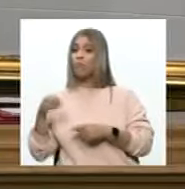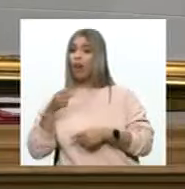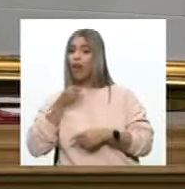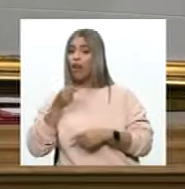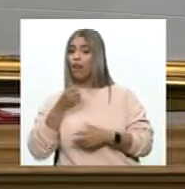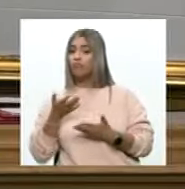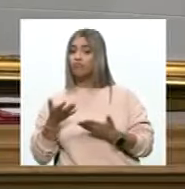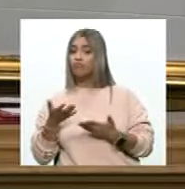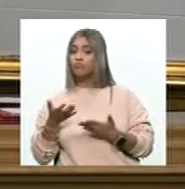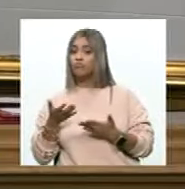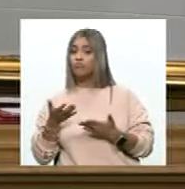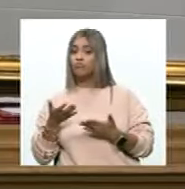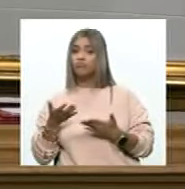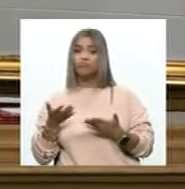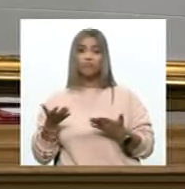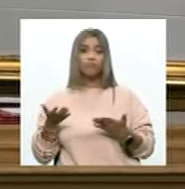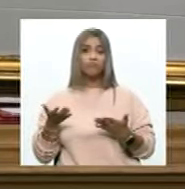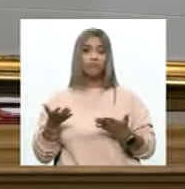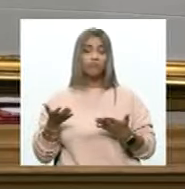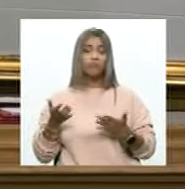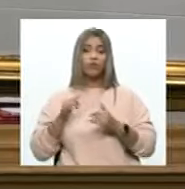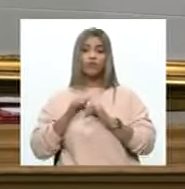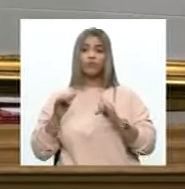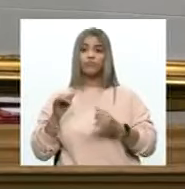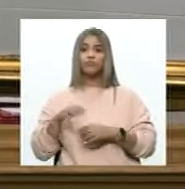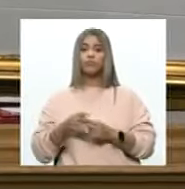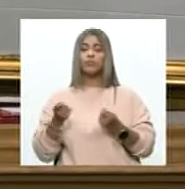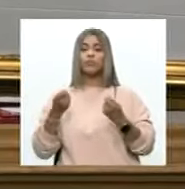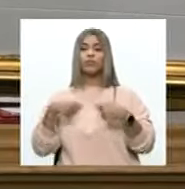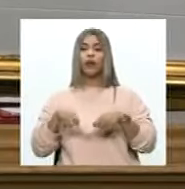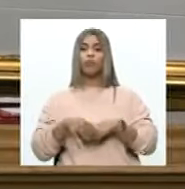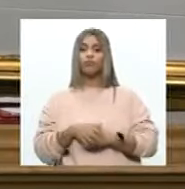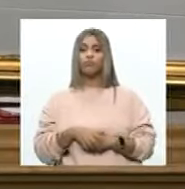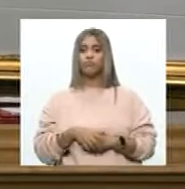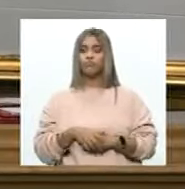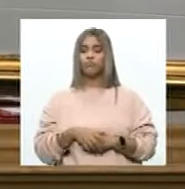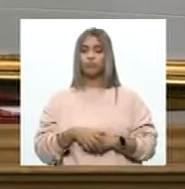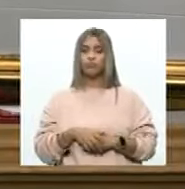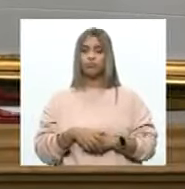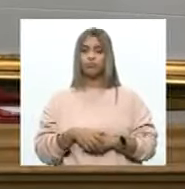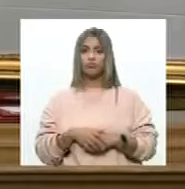palabra? ¿Se va a cerrar? Se cierra.